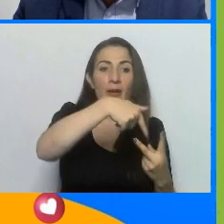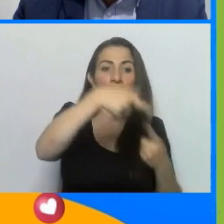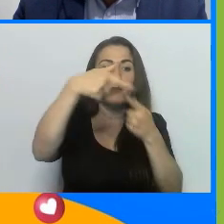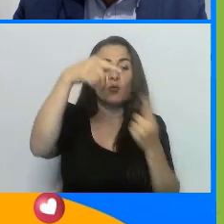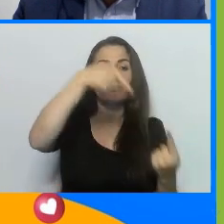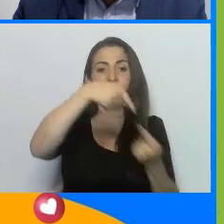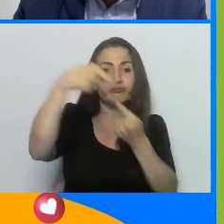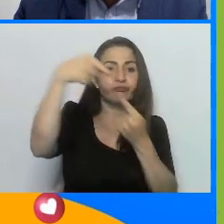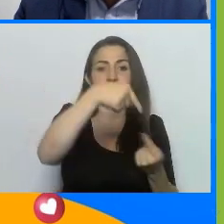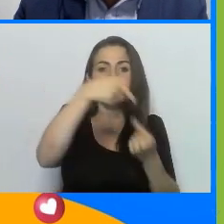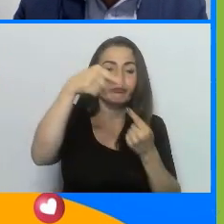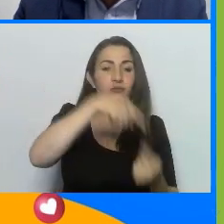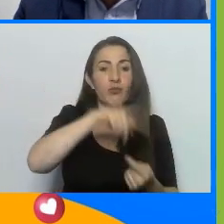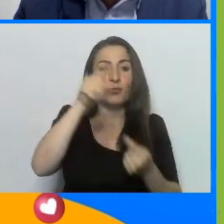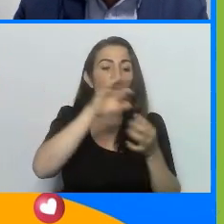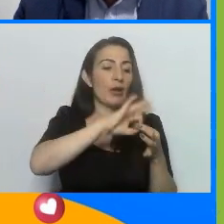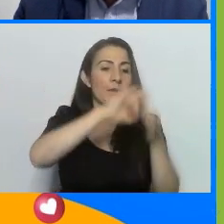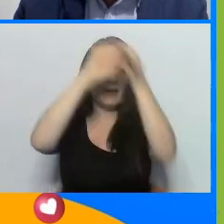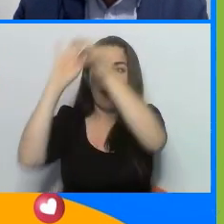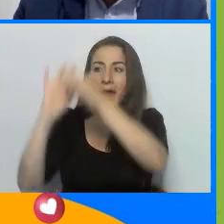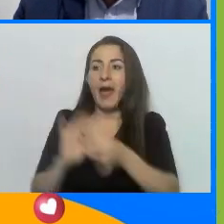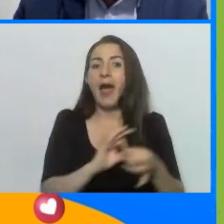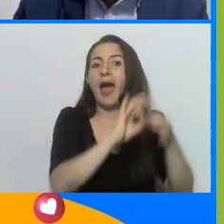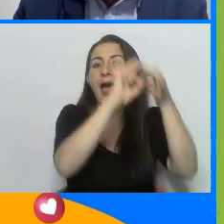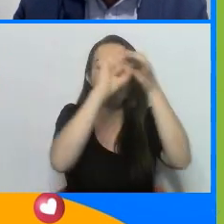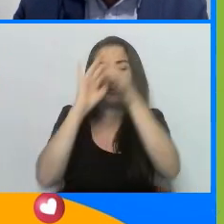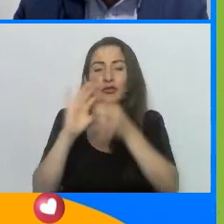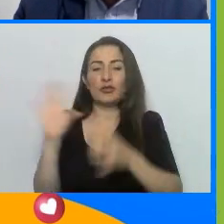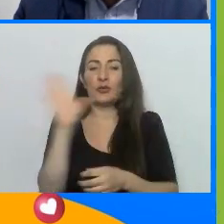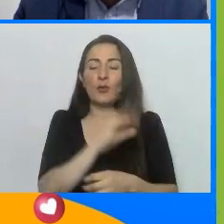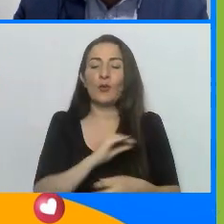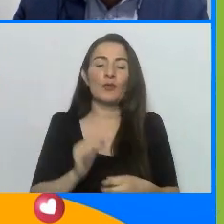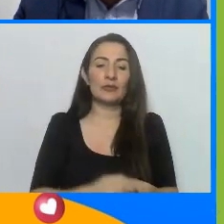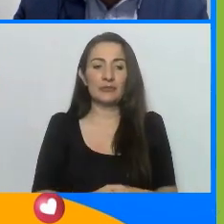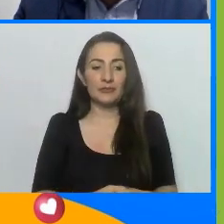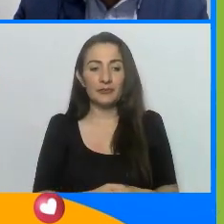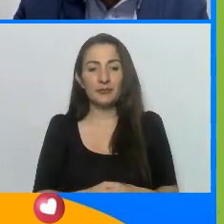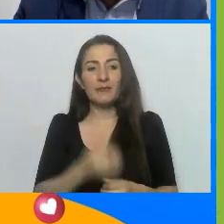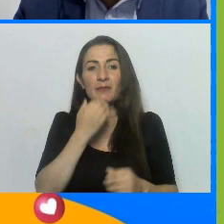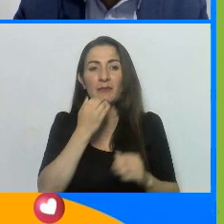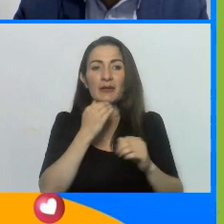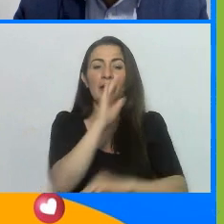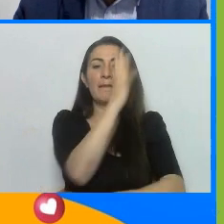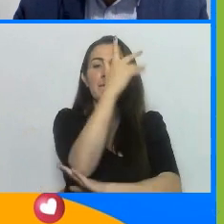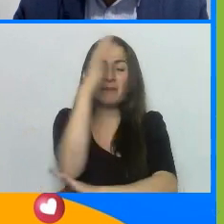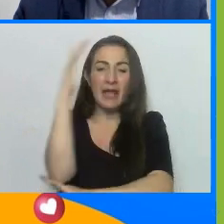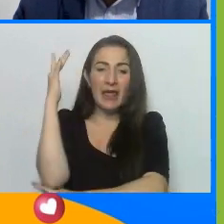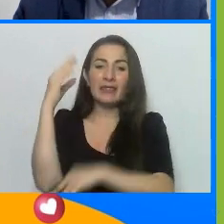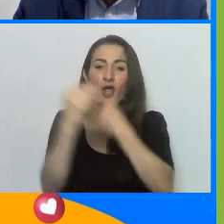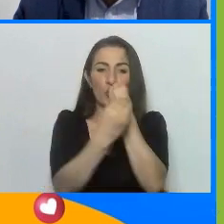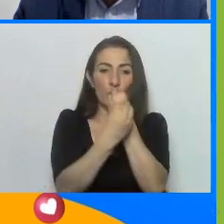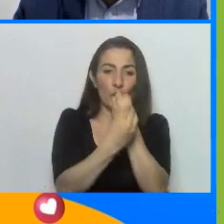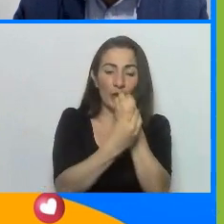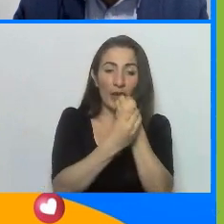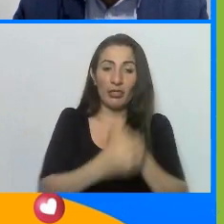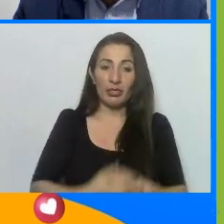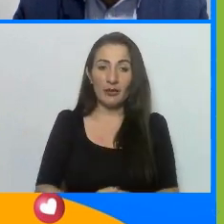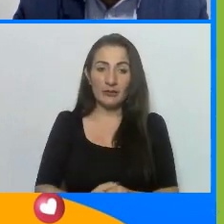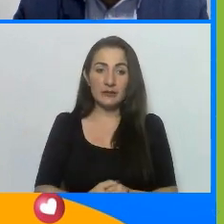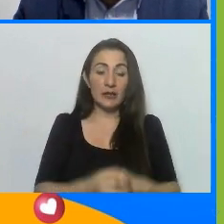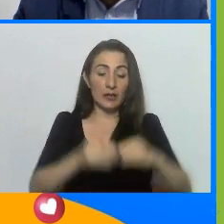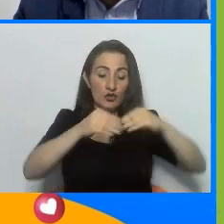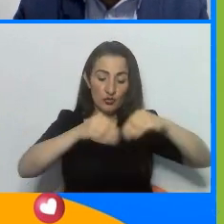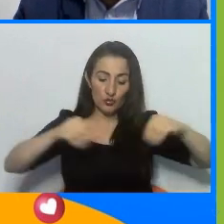Porque todo depende de todo. Ahorita les decía de lo que tiene que ver con las plantas y los nutrientes, ¿no? La mayoría de nutrientes están en el